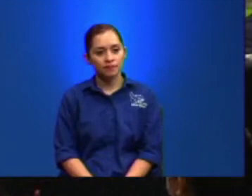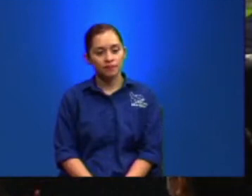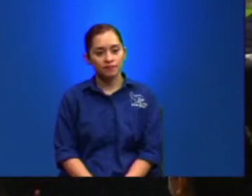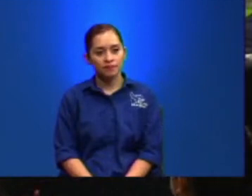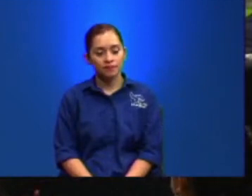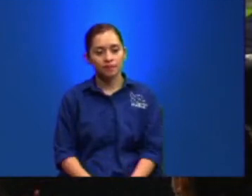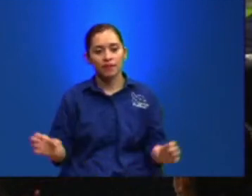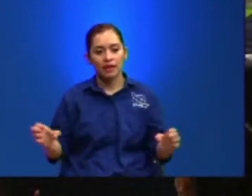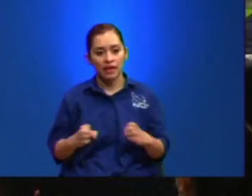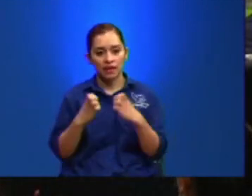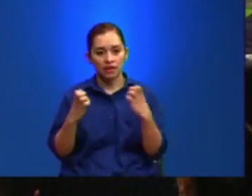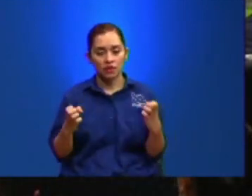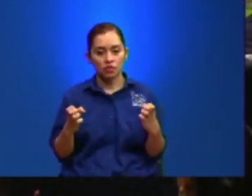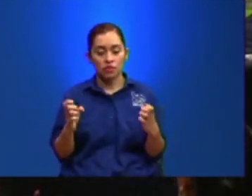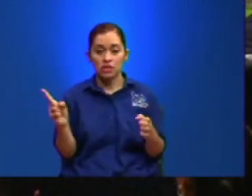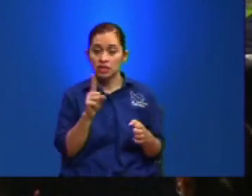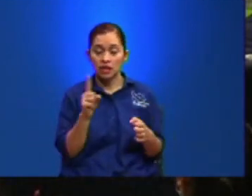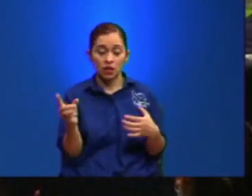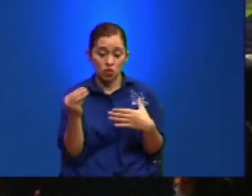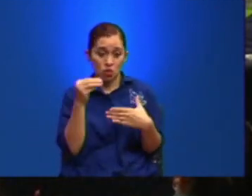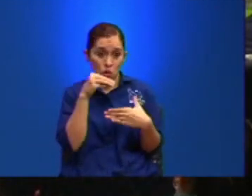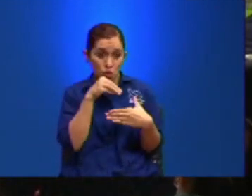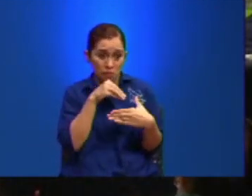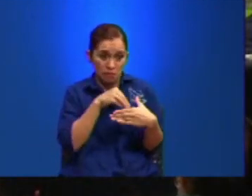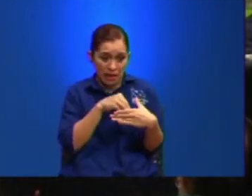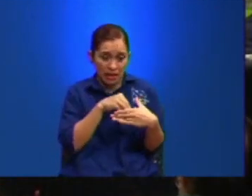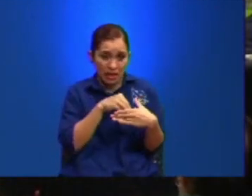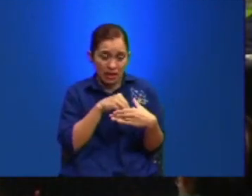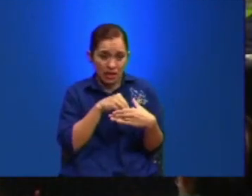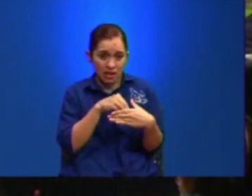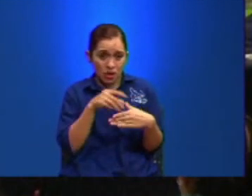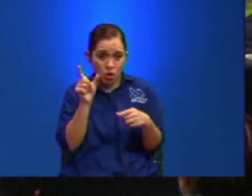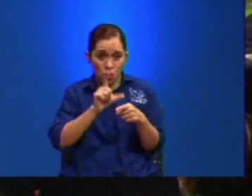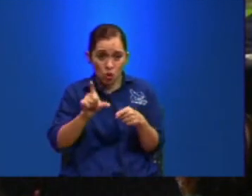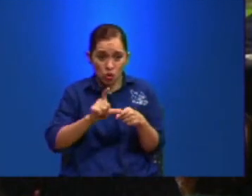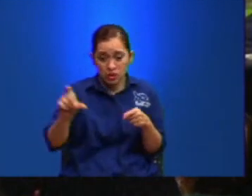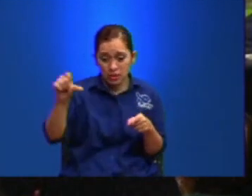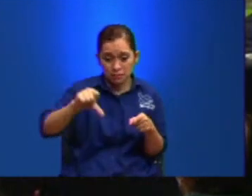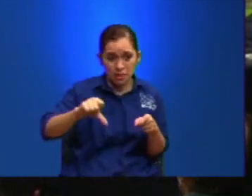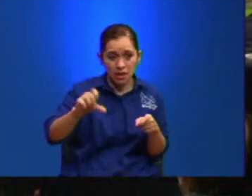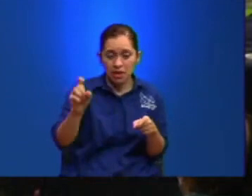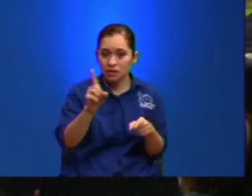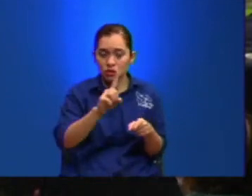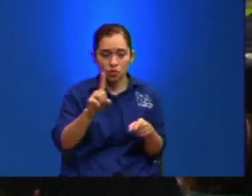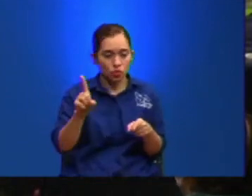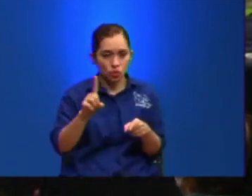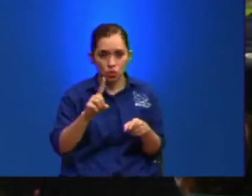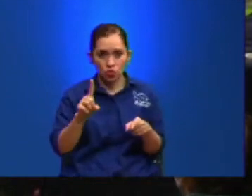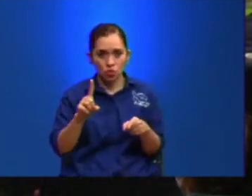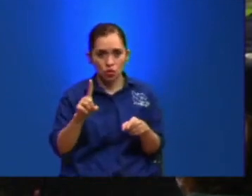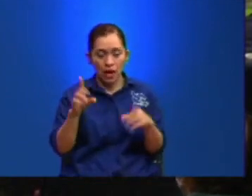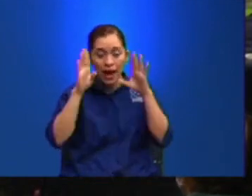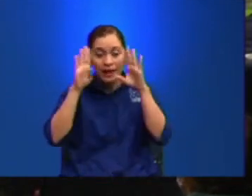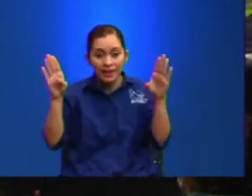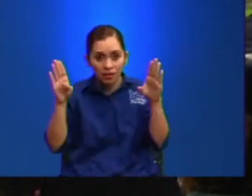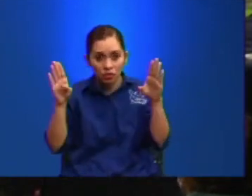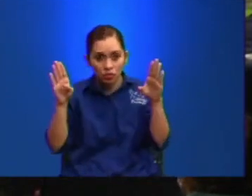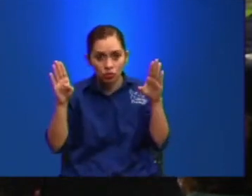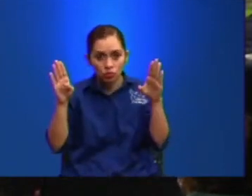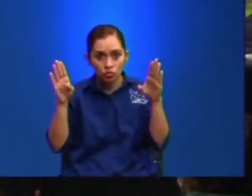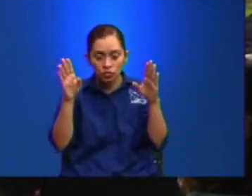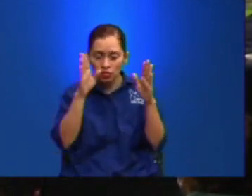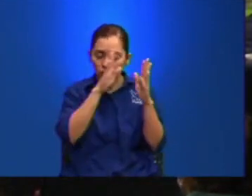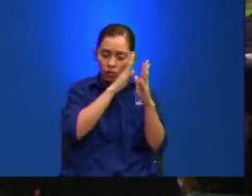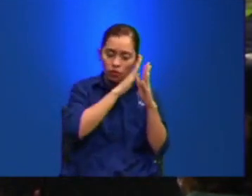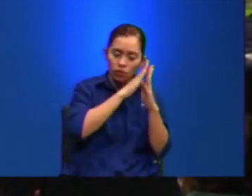entonces que no nos siembren cizaña estemos atentos no nos durmamos porque entonces él si nos dormimos